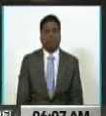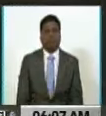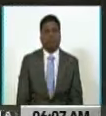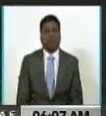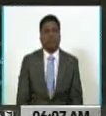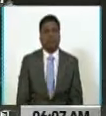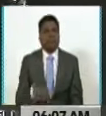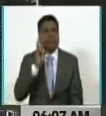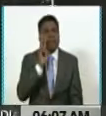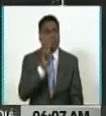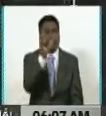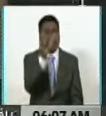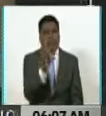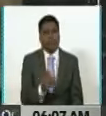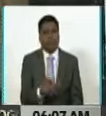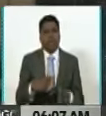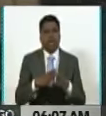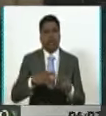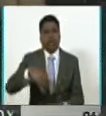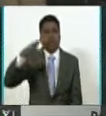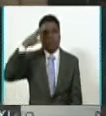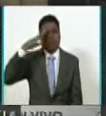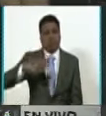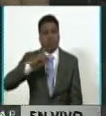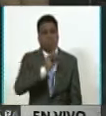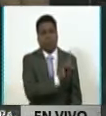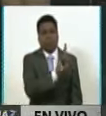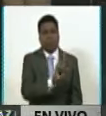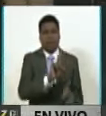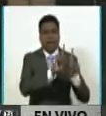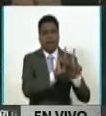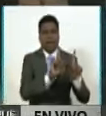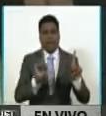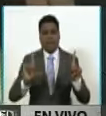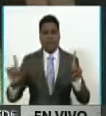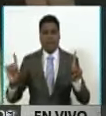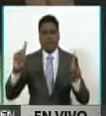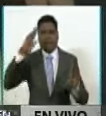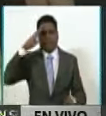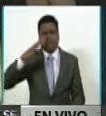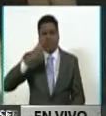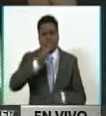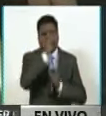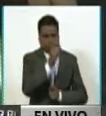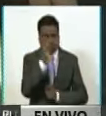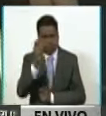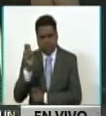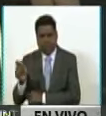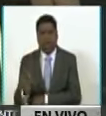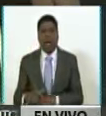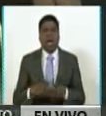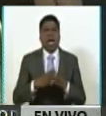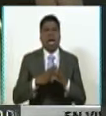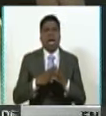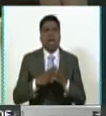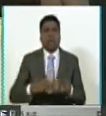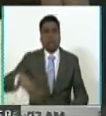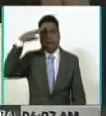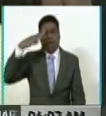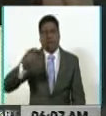Vemos entonces a todas las autoridades del gabinete ejecutivo rindiendo los honores correspondientes al general del pueblo